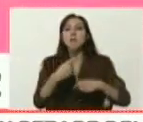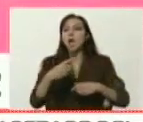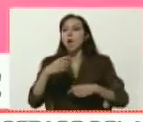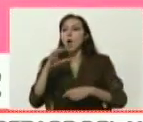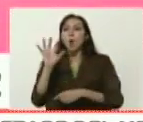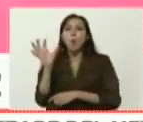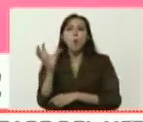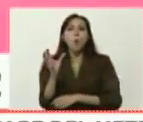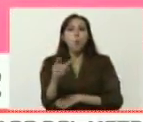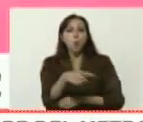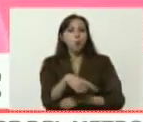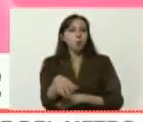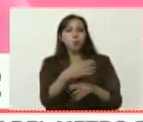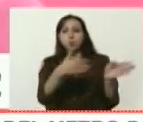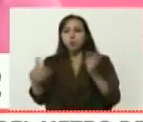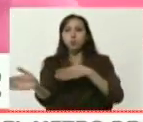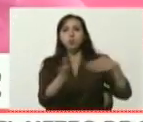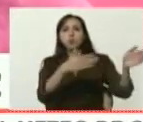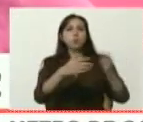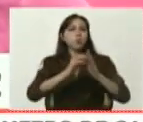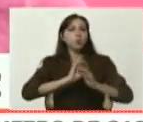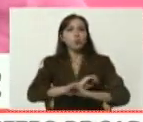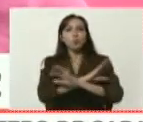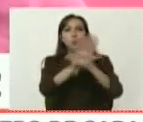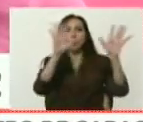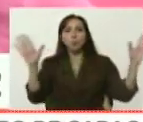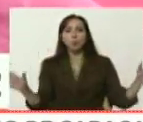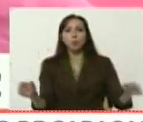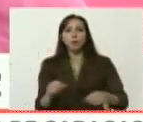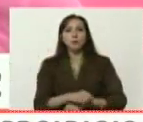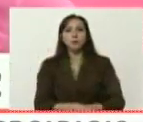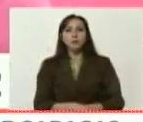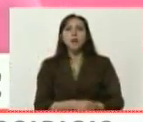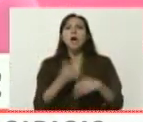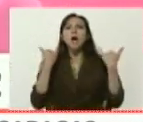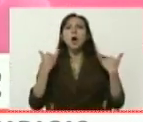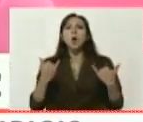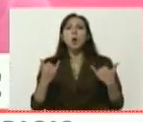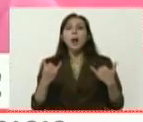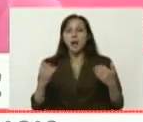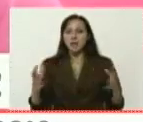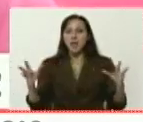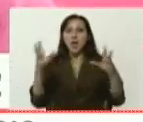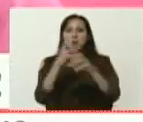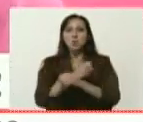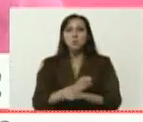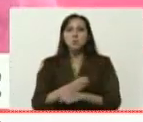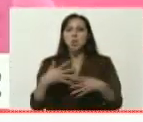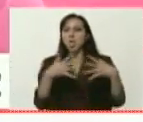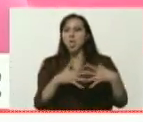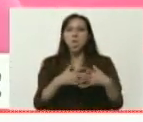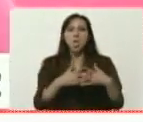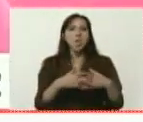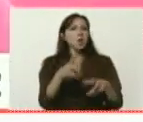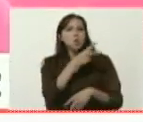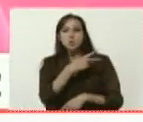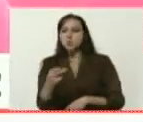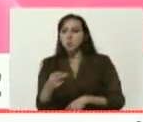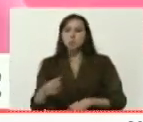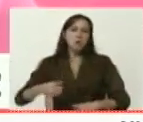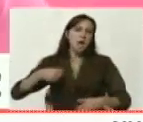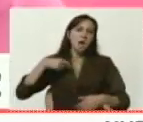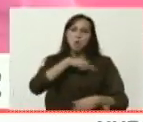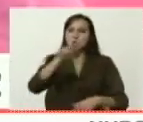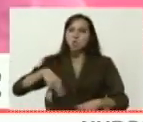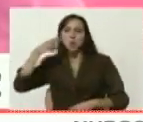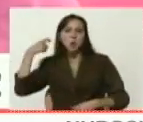para maniobrarte. Nosotros hoy decimos: sopla tempestad imperial, que aquí hay pueblo y coraje para derrotarte.